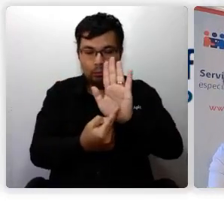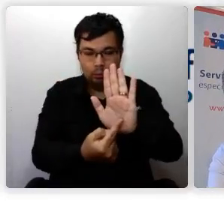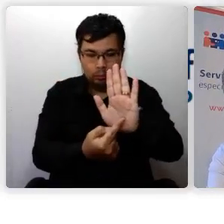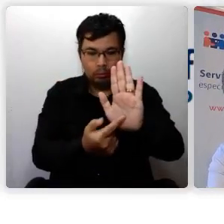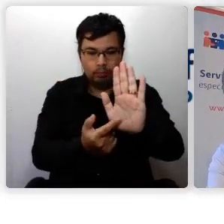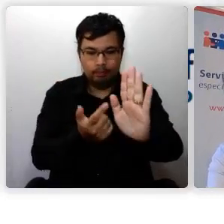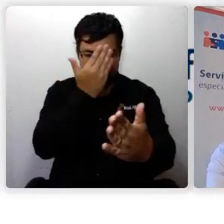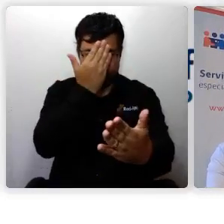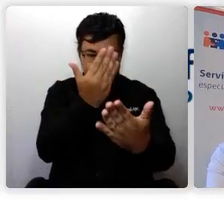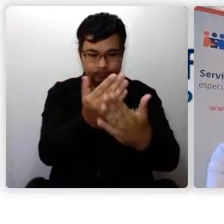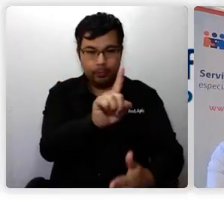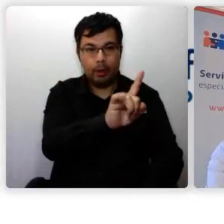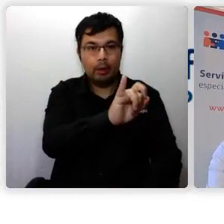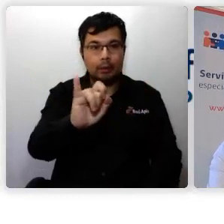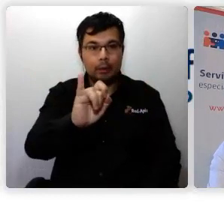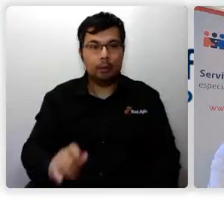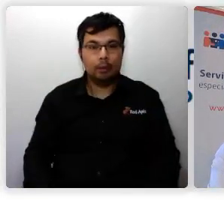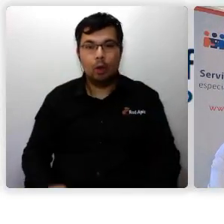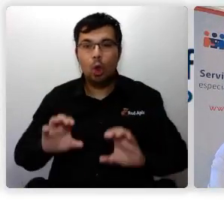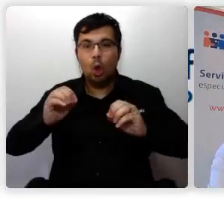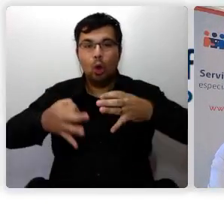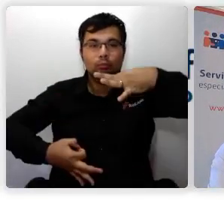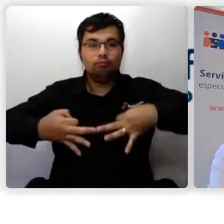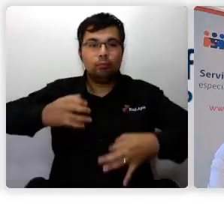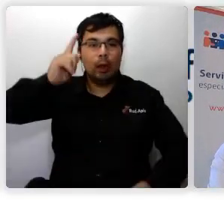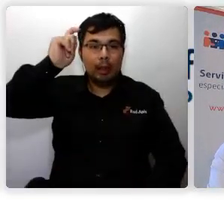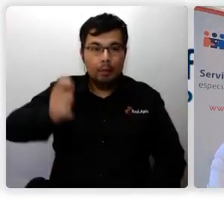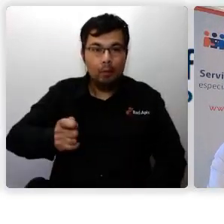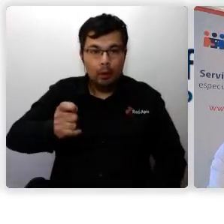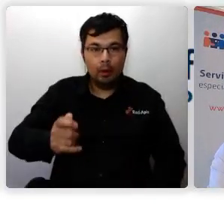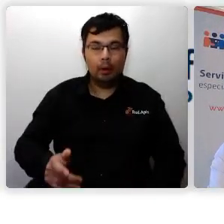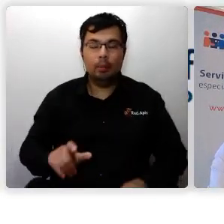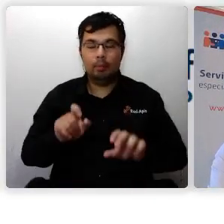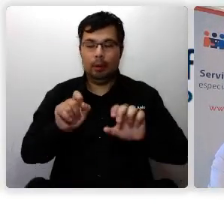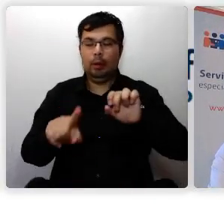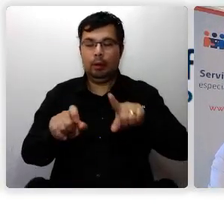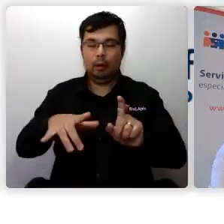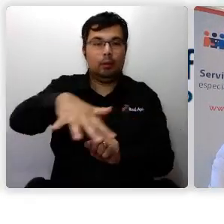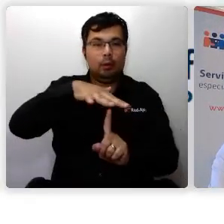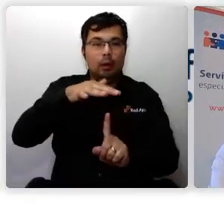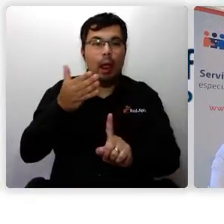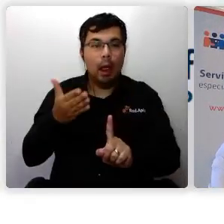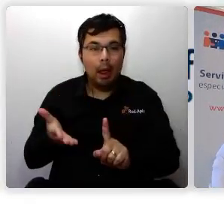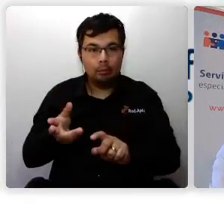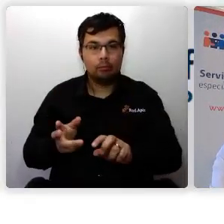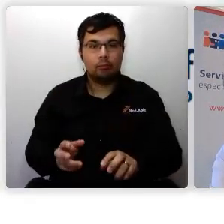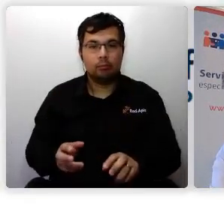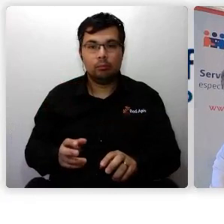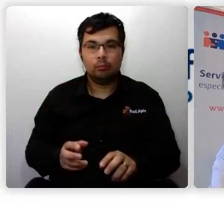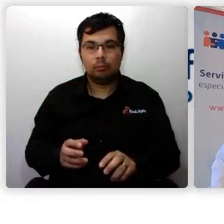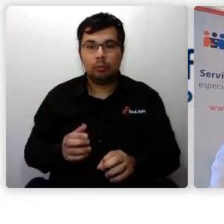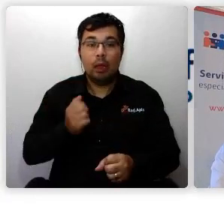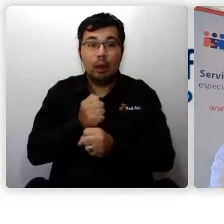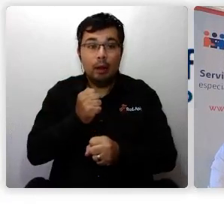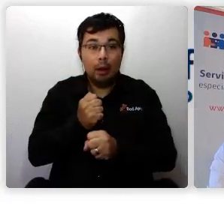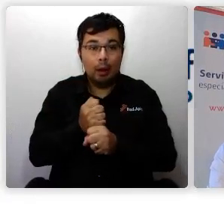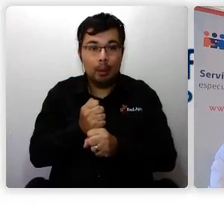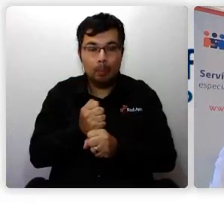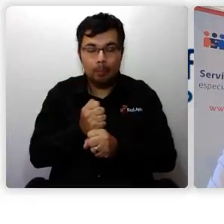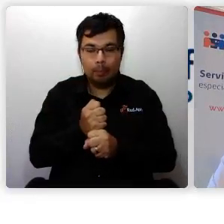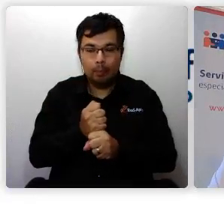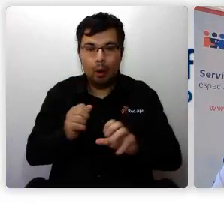ante los tribunales para defender su caso. Nosotros ahí actuamos como un organismo técnico totalmente independiente del contribuyente y del